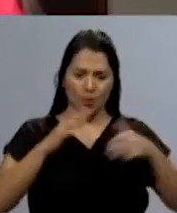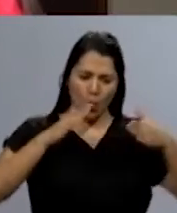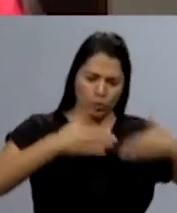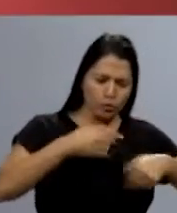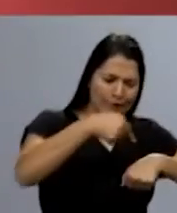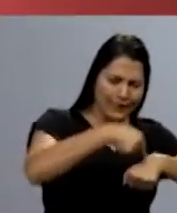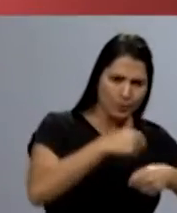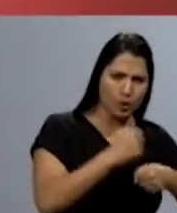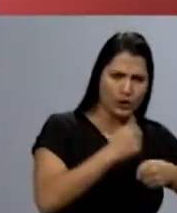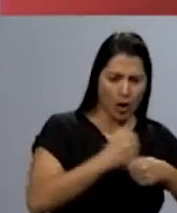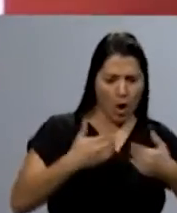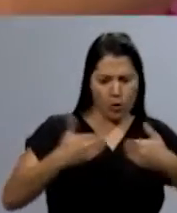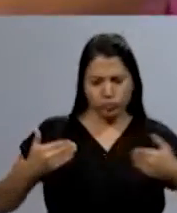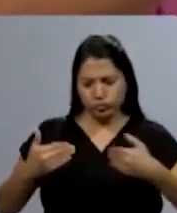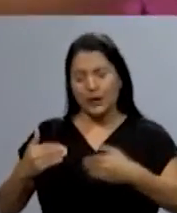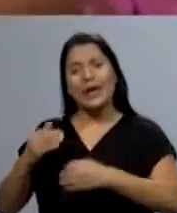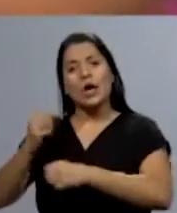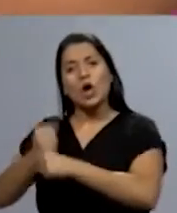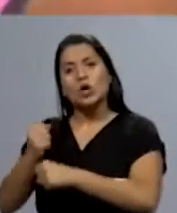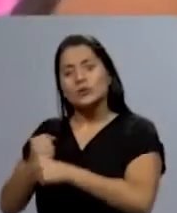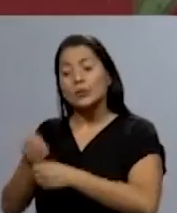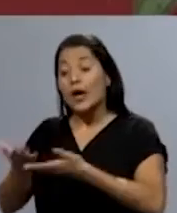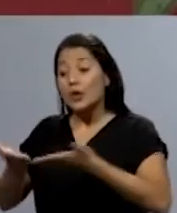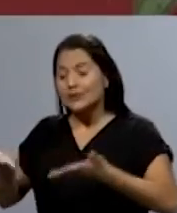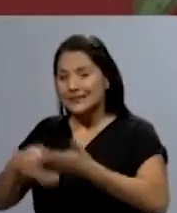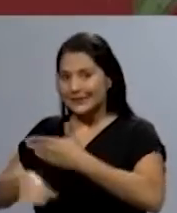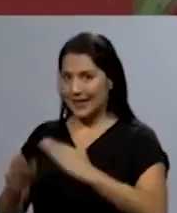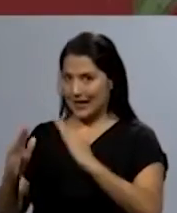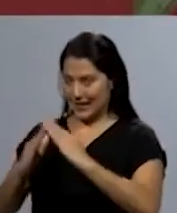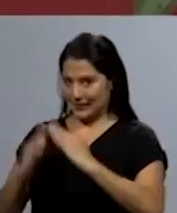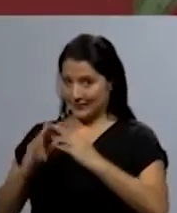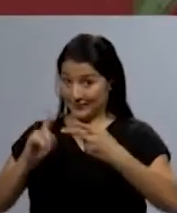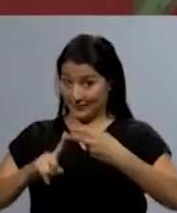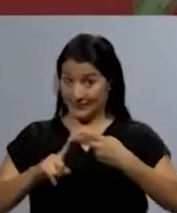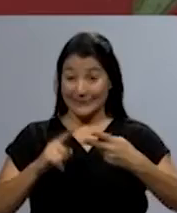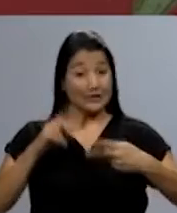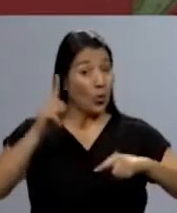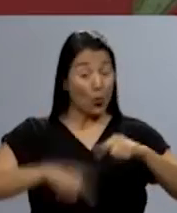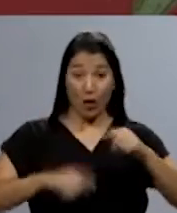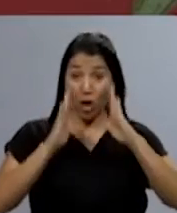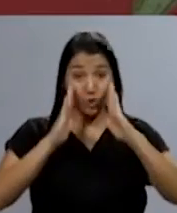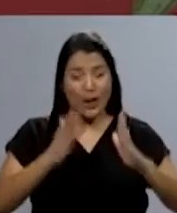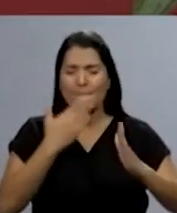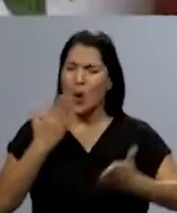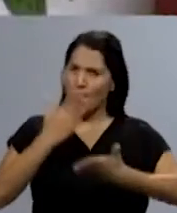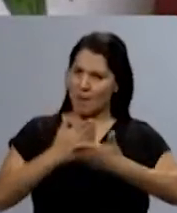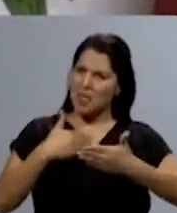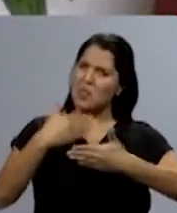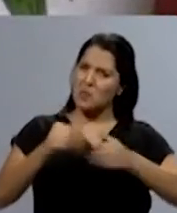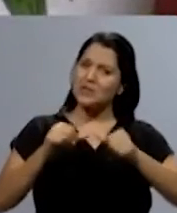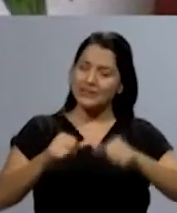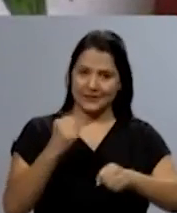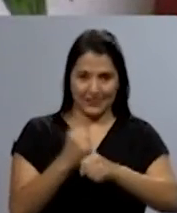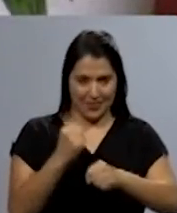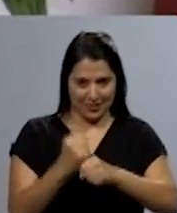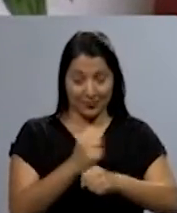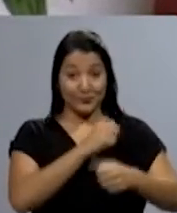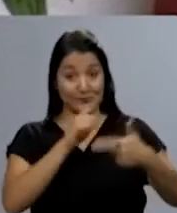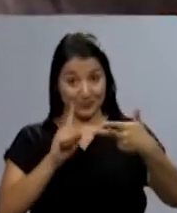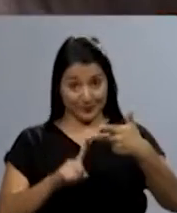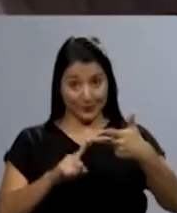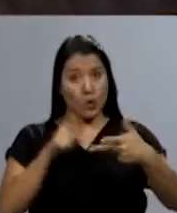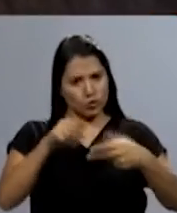los tiempos de trabajo de las tareas domésticas y de cuido. Cuando no te puedas concentrar, haz una pausa y luego vuelve al